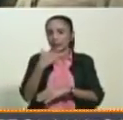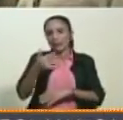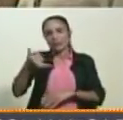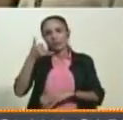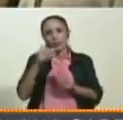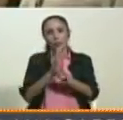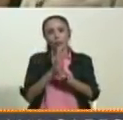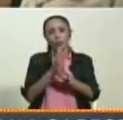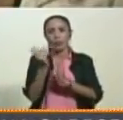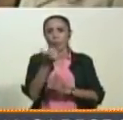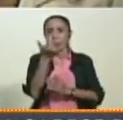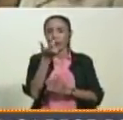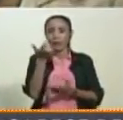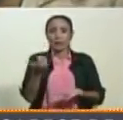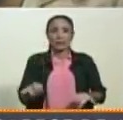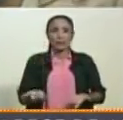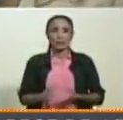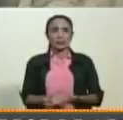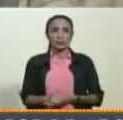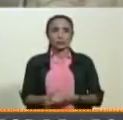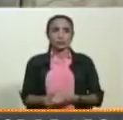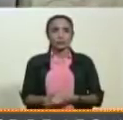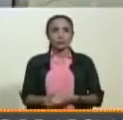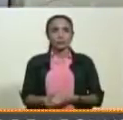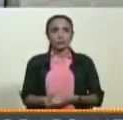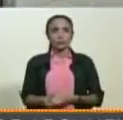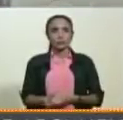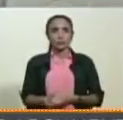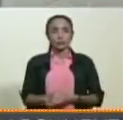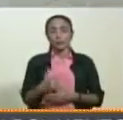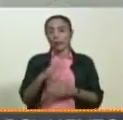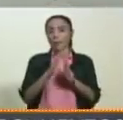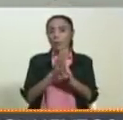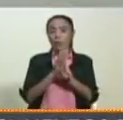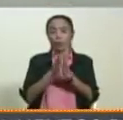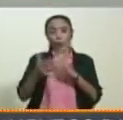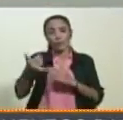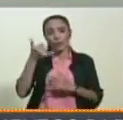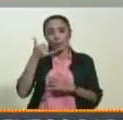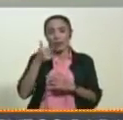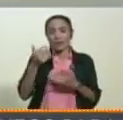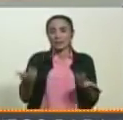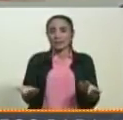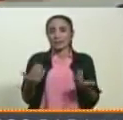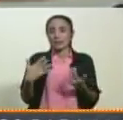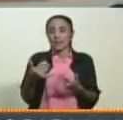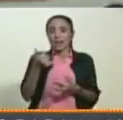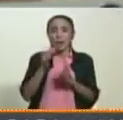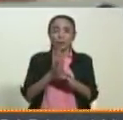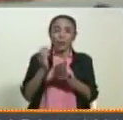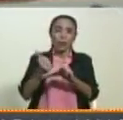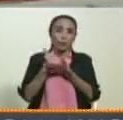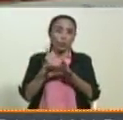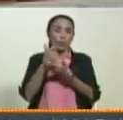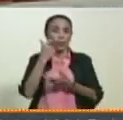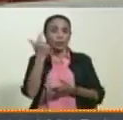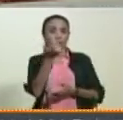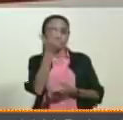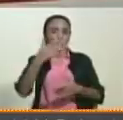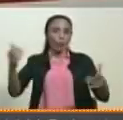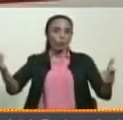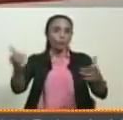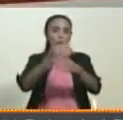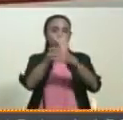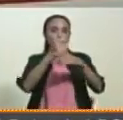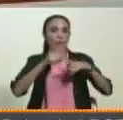zona oriental, es oriental de Carabobo, Los Guayos, Mariara, Guacara, tengan como ir a buscar la parturiente de cualquier